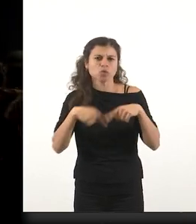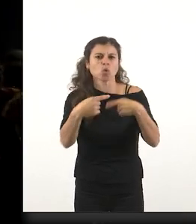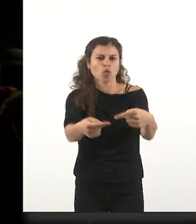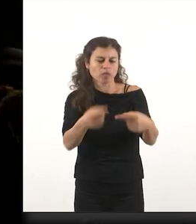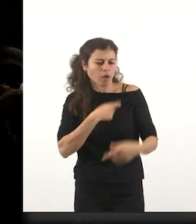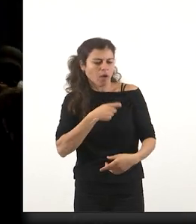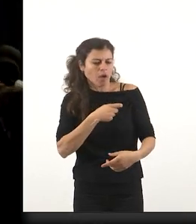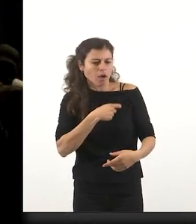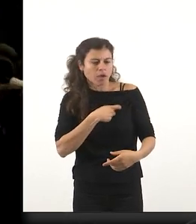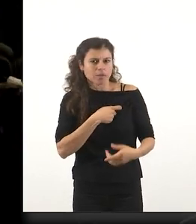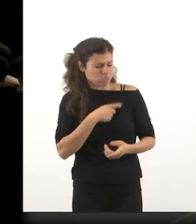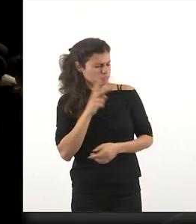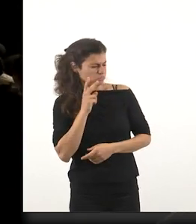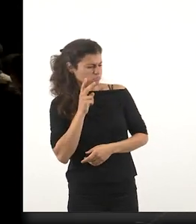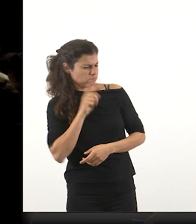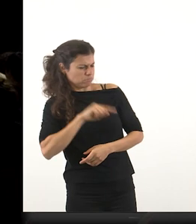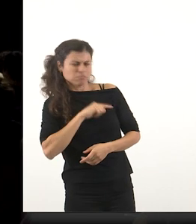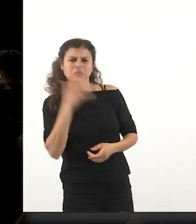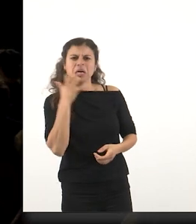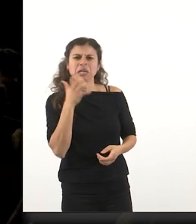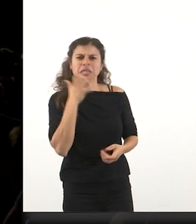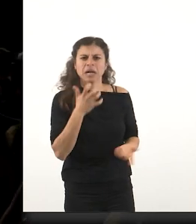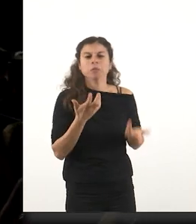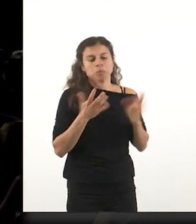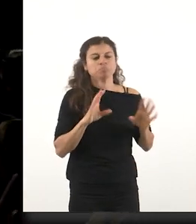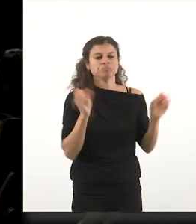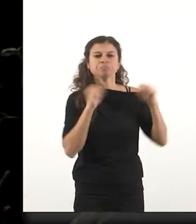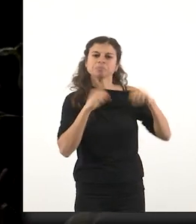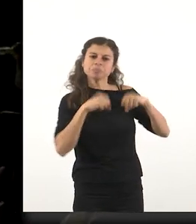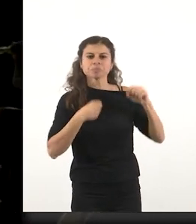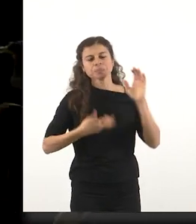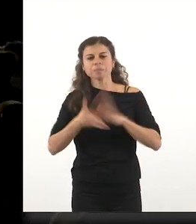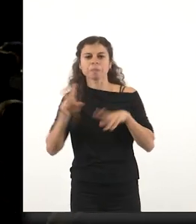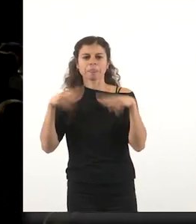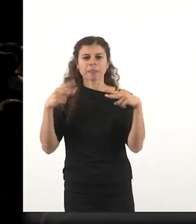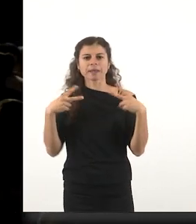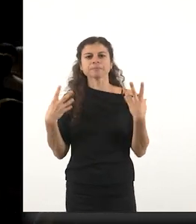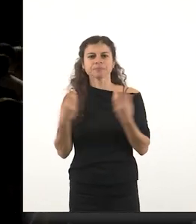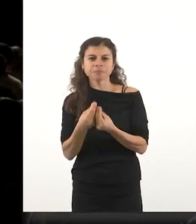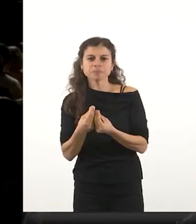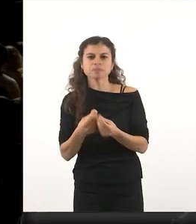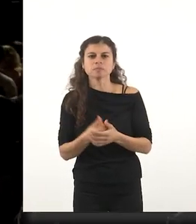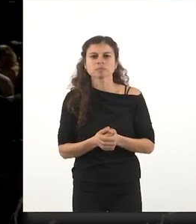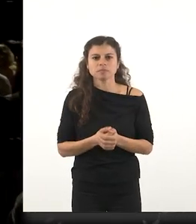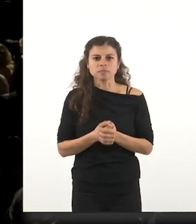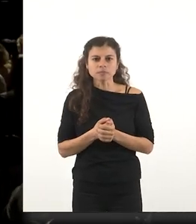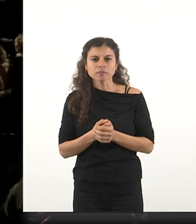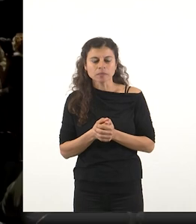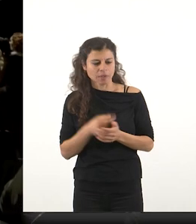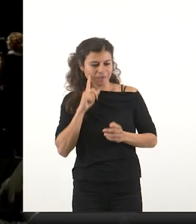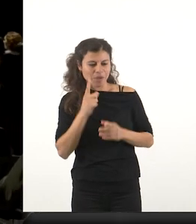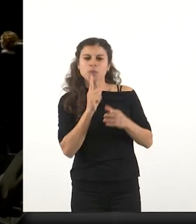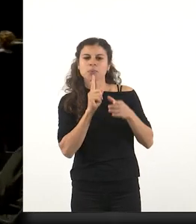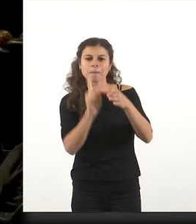taquicardia. Y yo lo sentí raro, digo, porque un amigo te invita a cenar como más íntimo la cosa. Pero cuando llego allí, me lo encuentro con una mesica, con velica y todo, chiquilla,